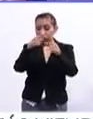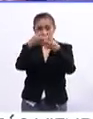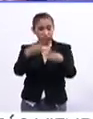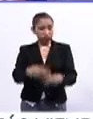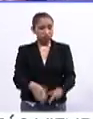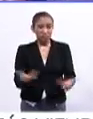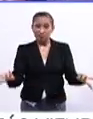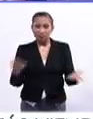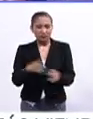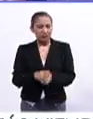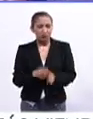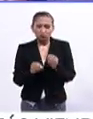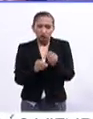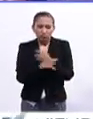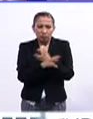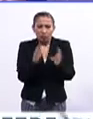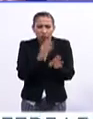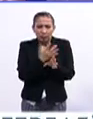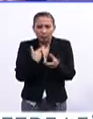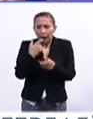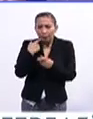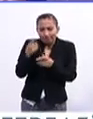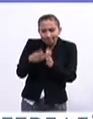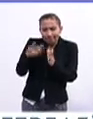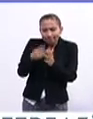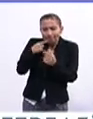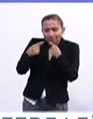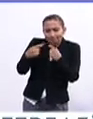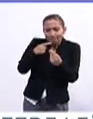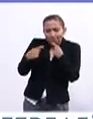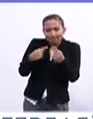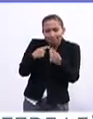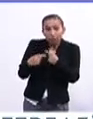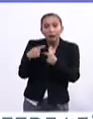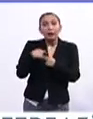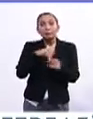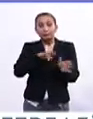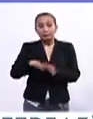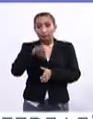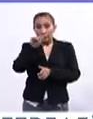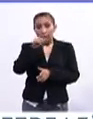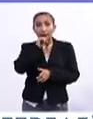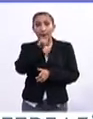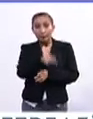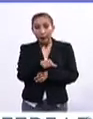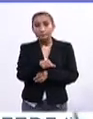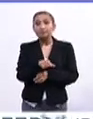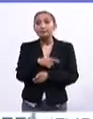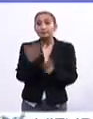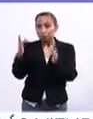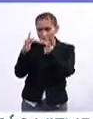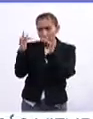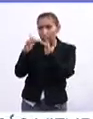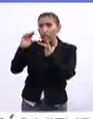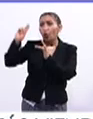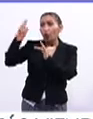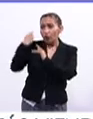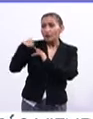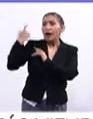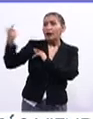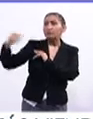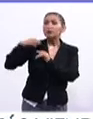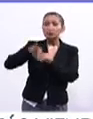eso pues sí es una concertación permanente. También recibimos contacto a las universidades que nos